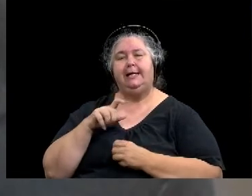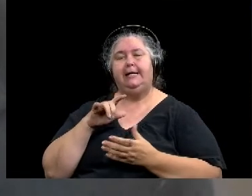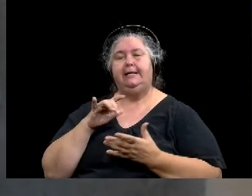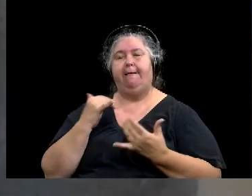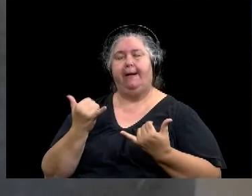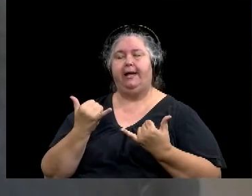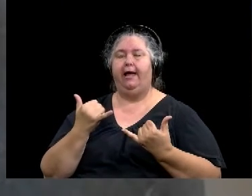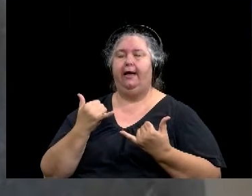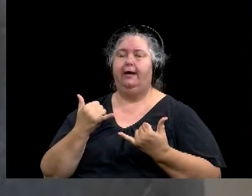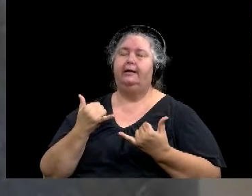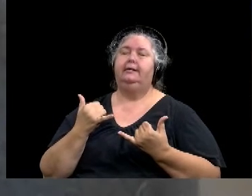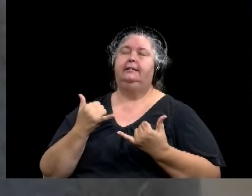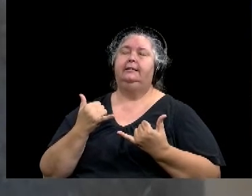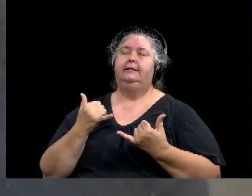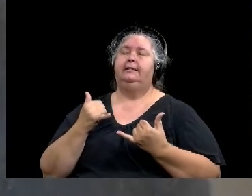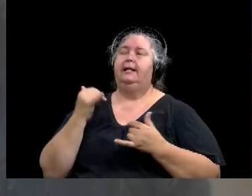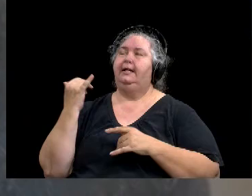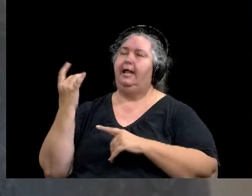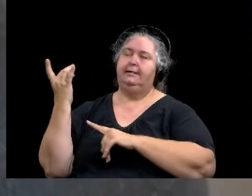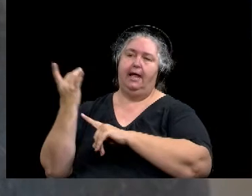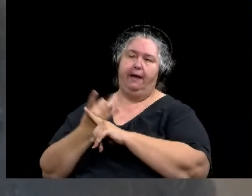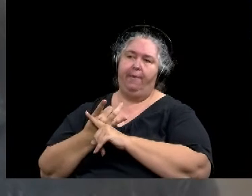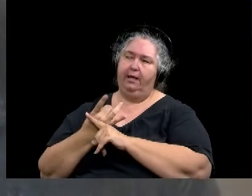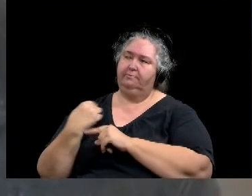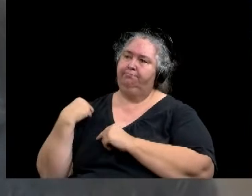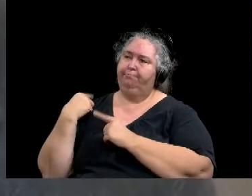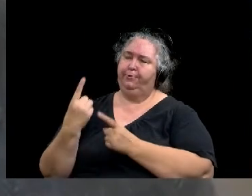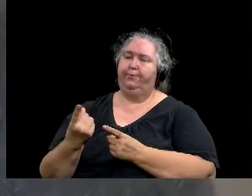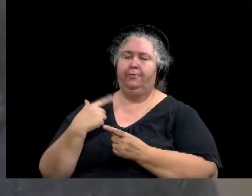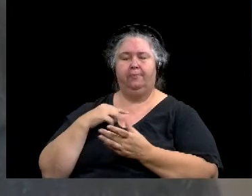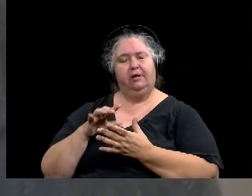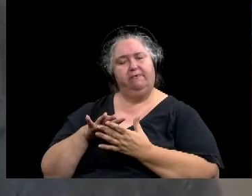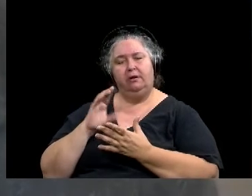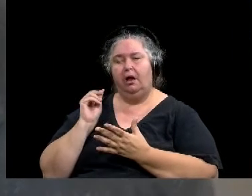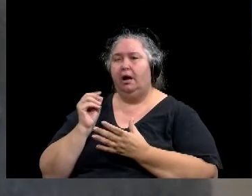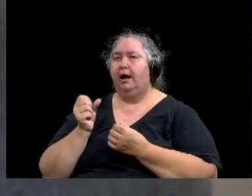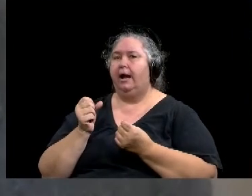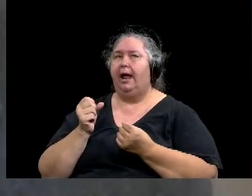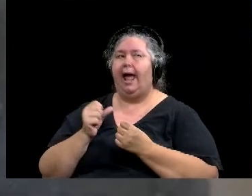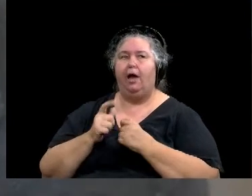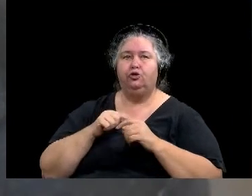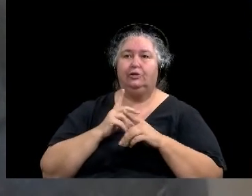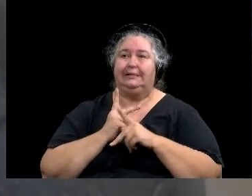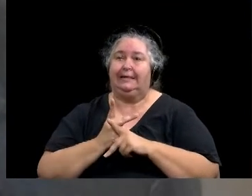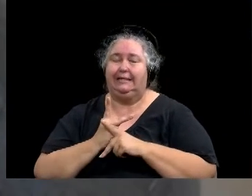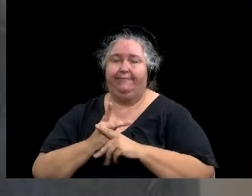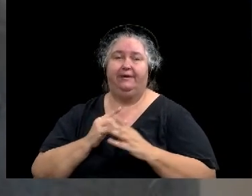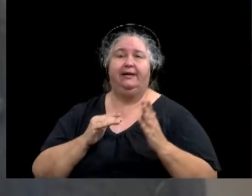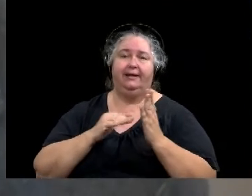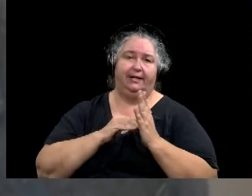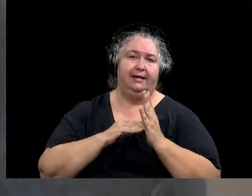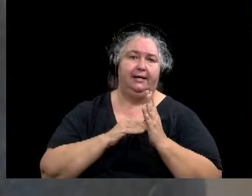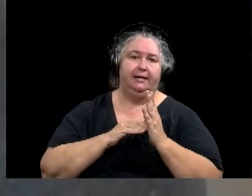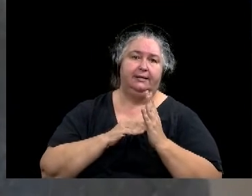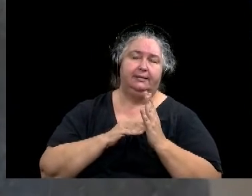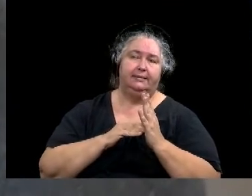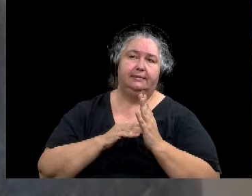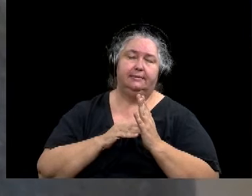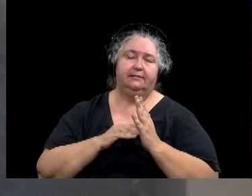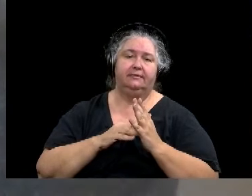eso es lo que nosotros necesitamos en este tiempo en los últimos ocho meses hemos aprendido como hemos